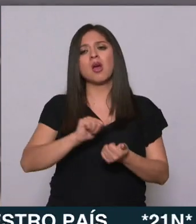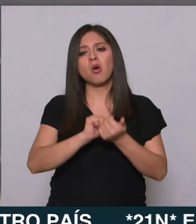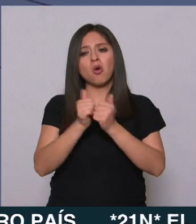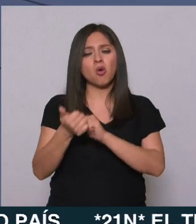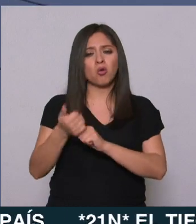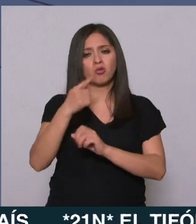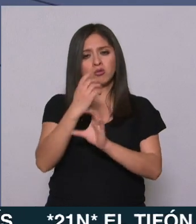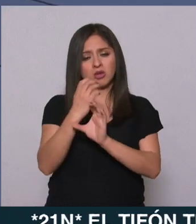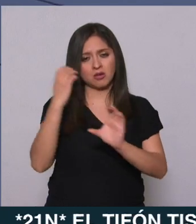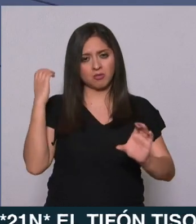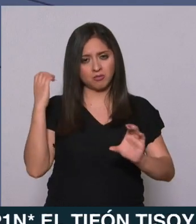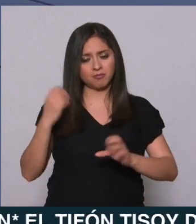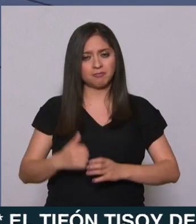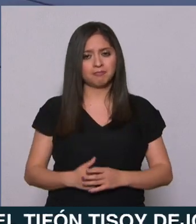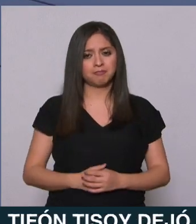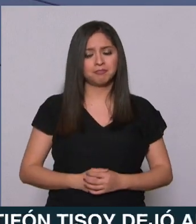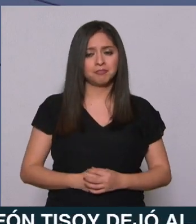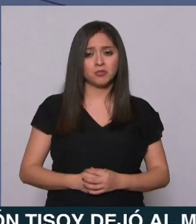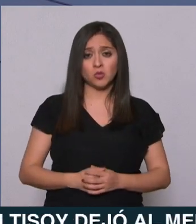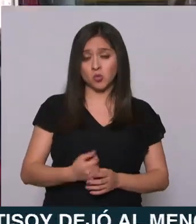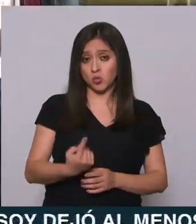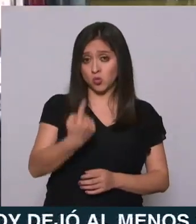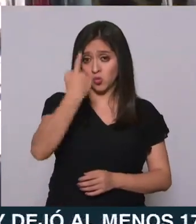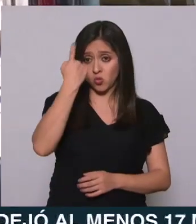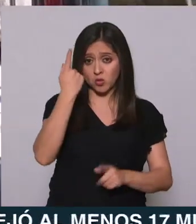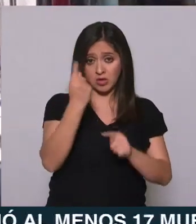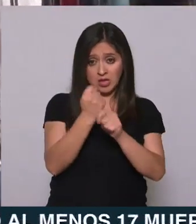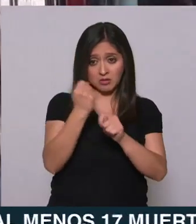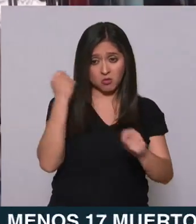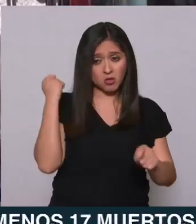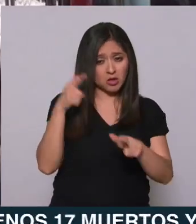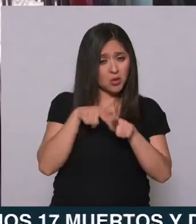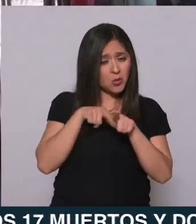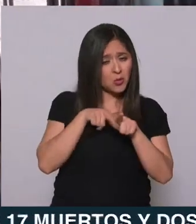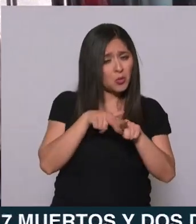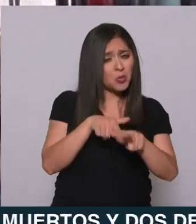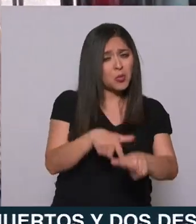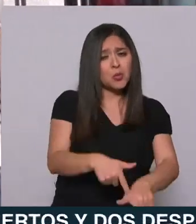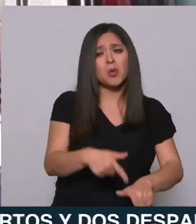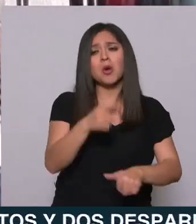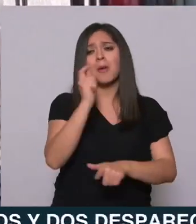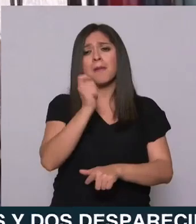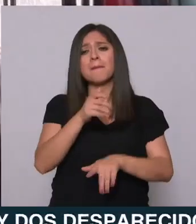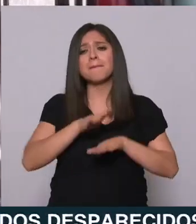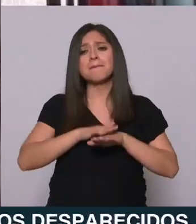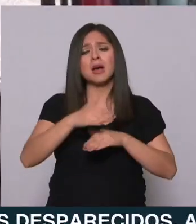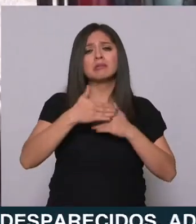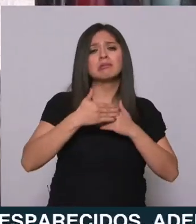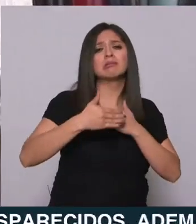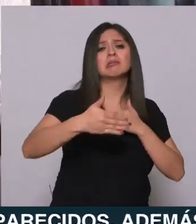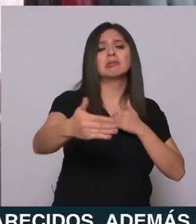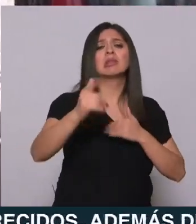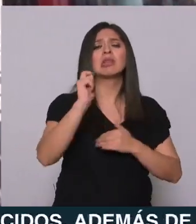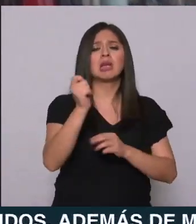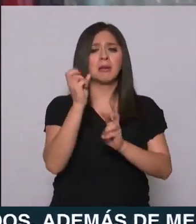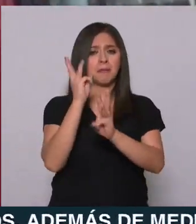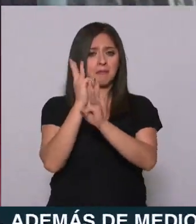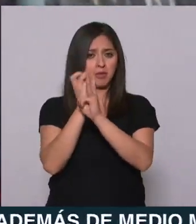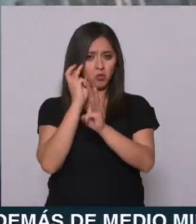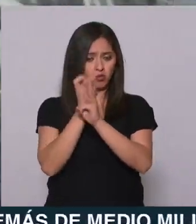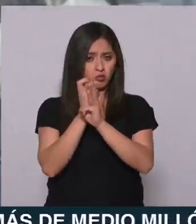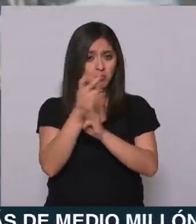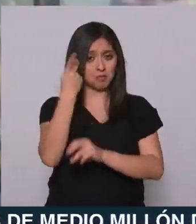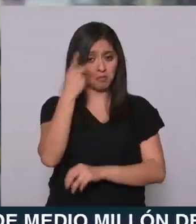vehicular. El único sistema de transporte que se ha mantenido y que incluso se ha extendido es el Metrobús. Sin embargo,